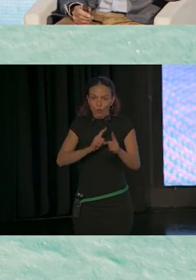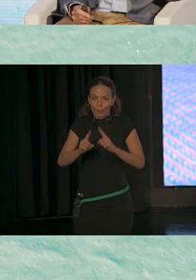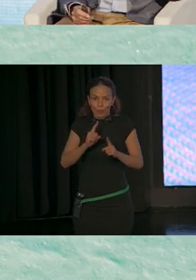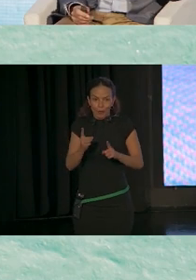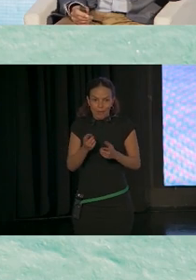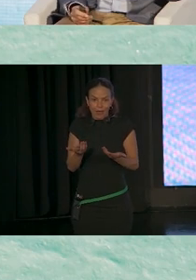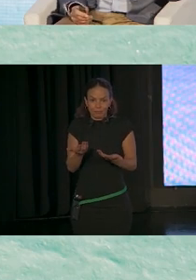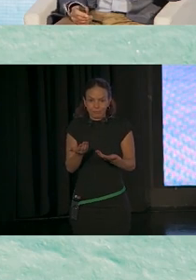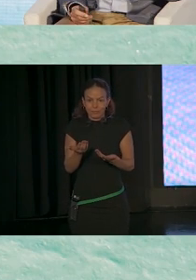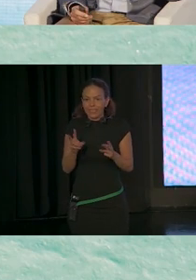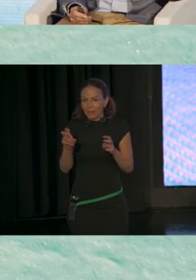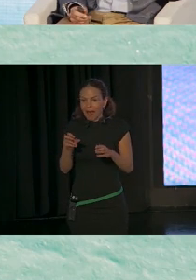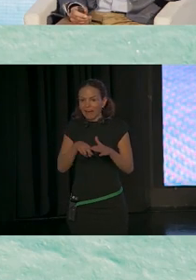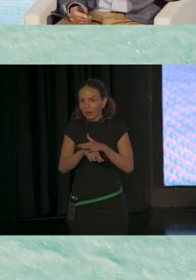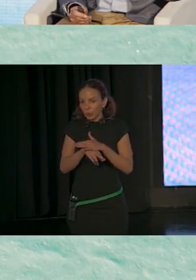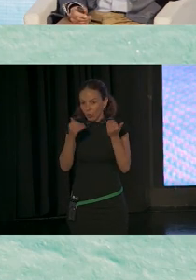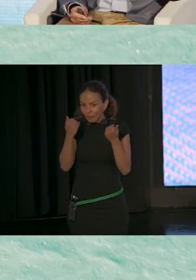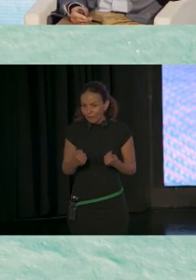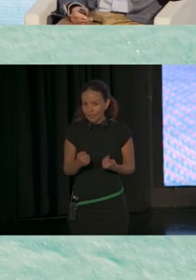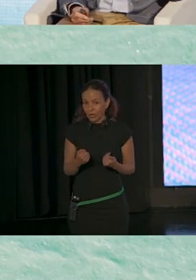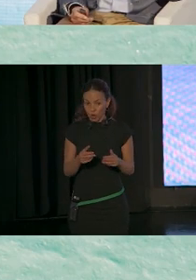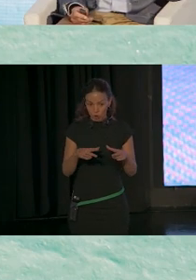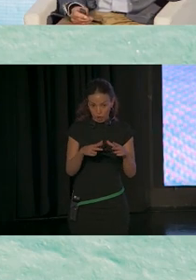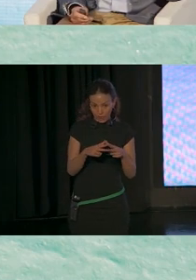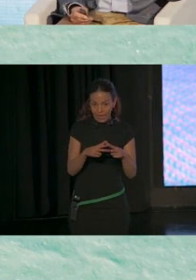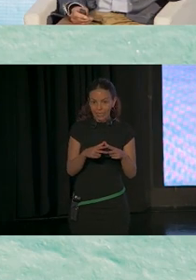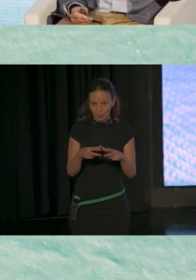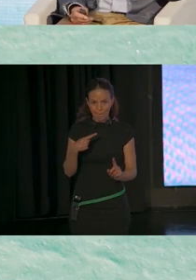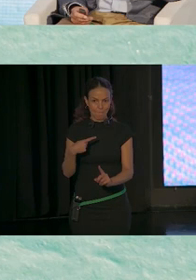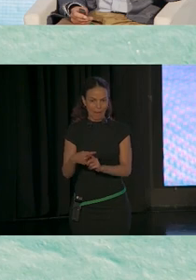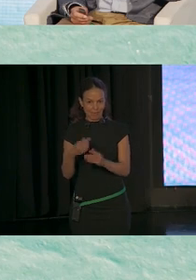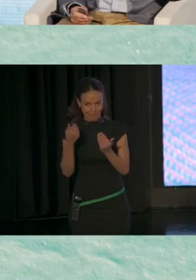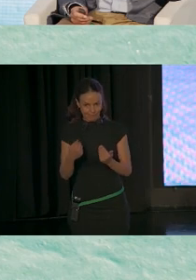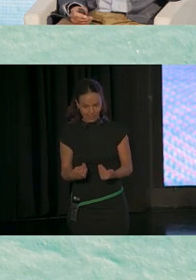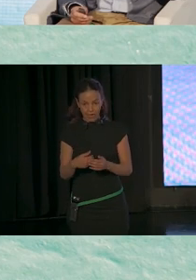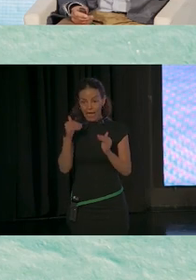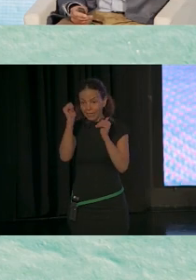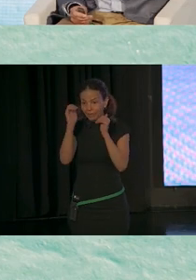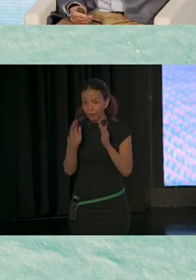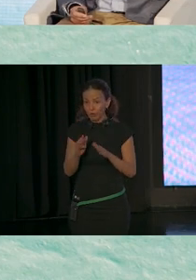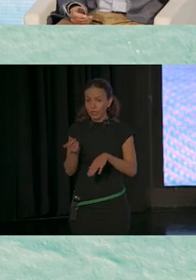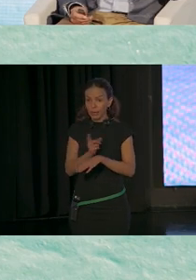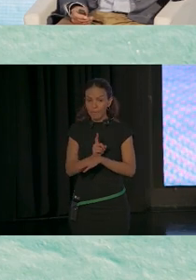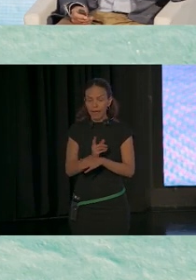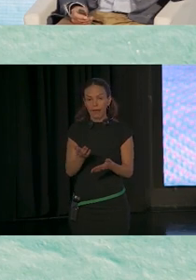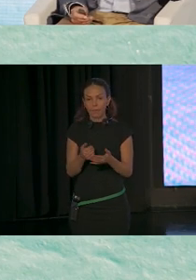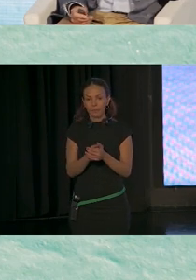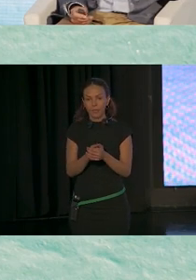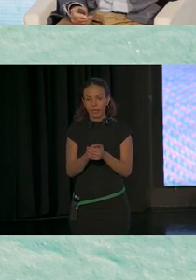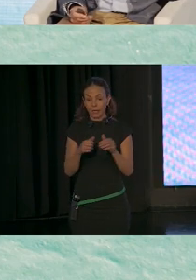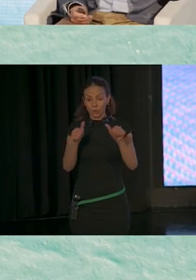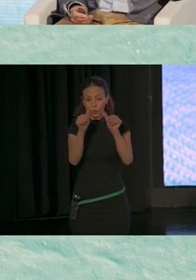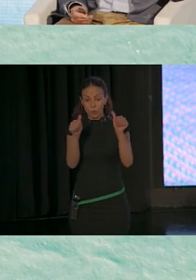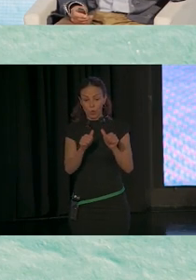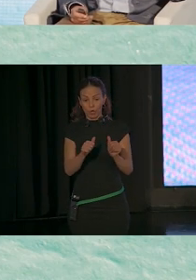de recursos físicos, ya no solo sociales, sino también físicos. En la atención temprana, cuando se pasa de un modelo, de